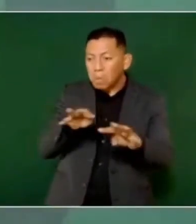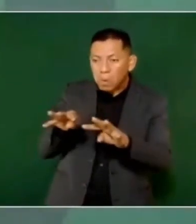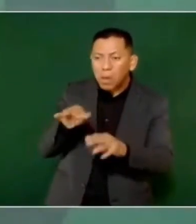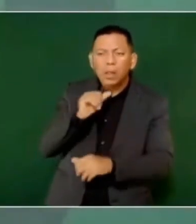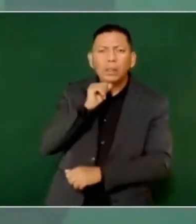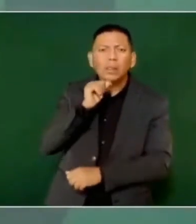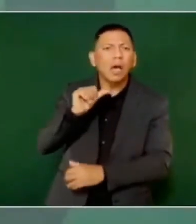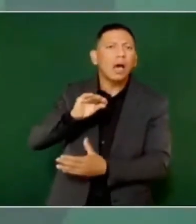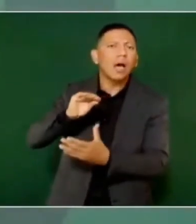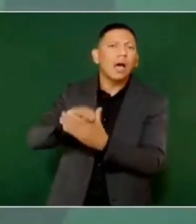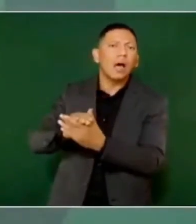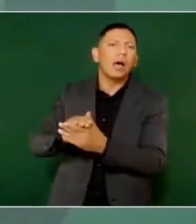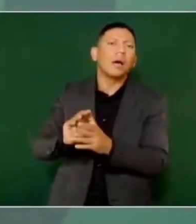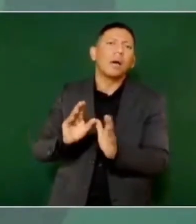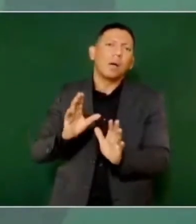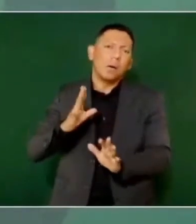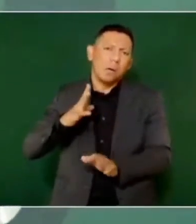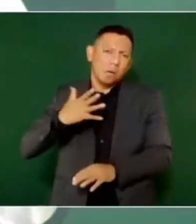Hay todavía